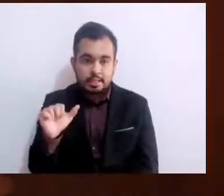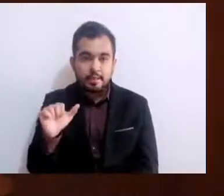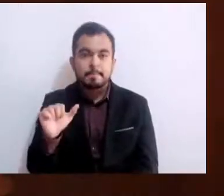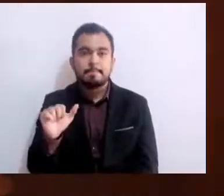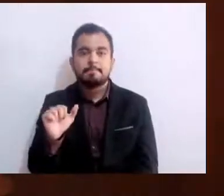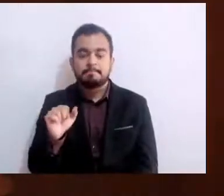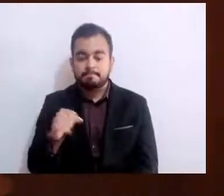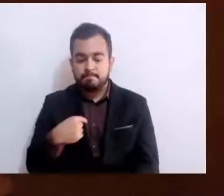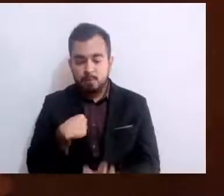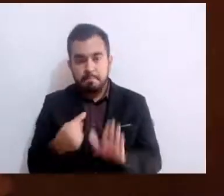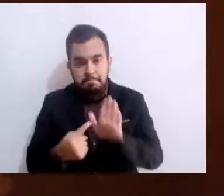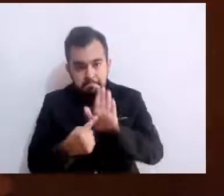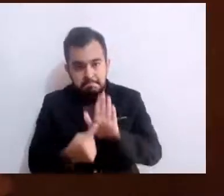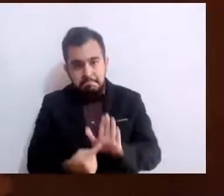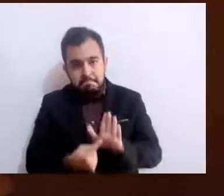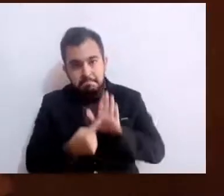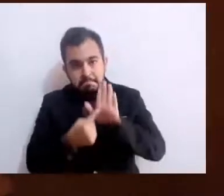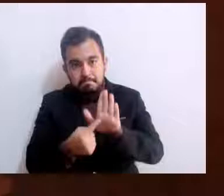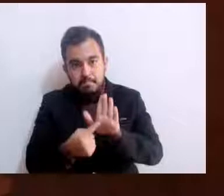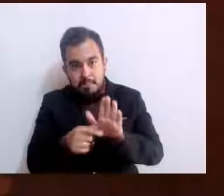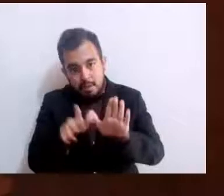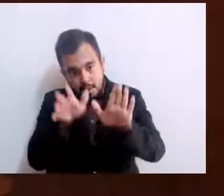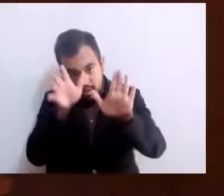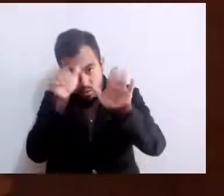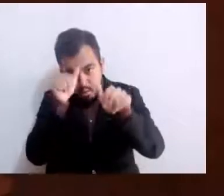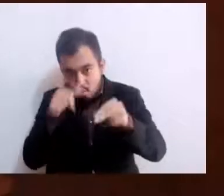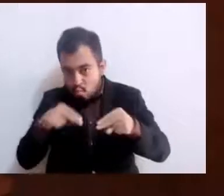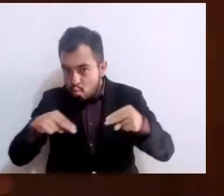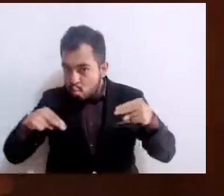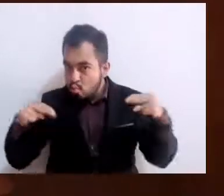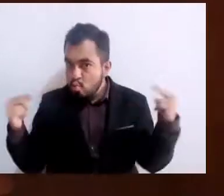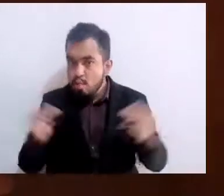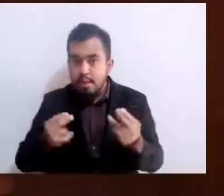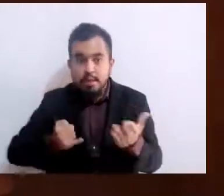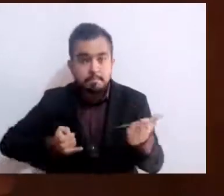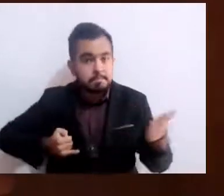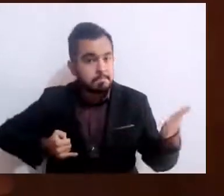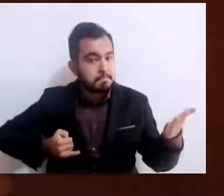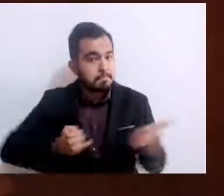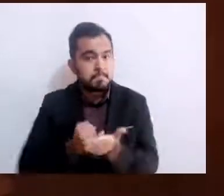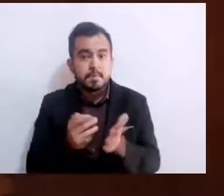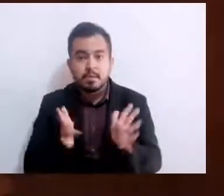presenta este punto de acuerdo de urgente y obvia resolución